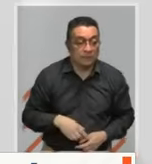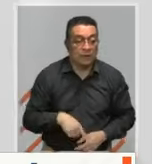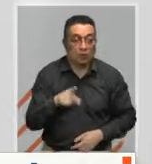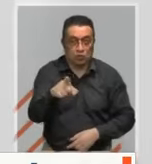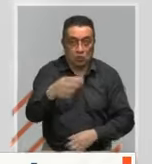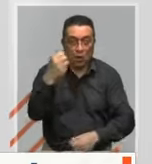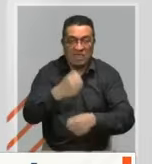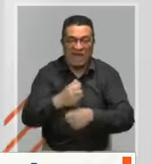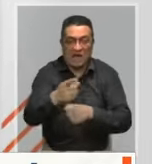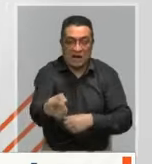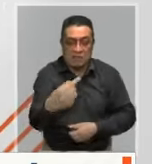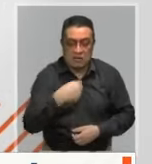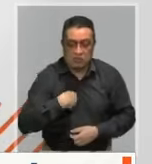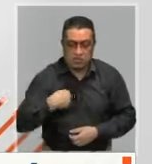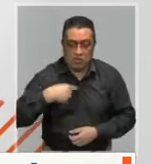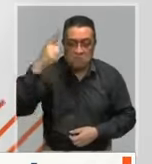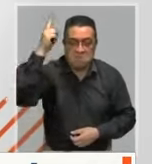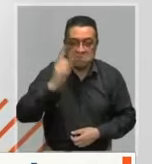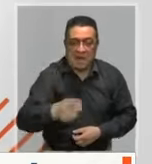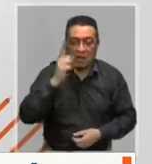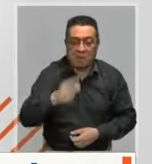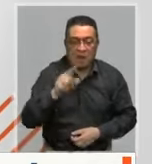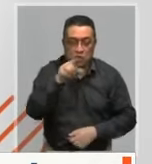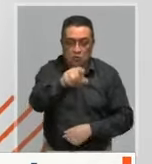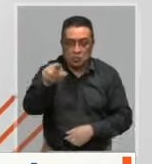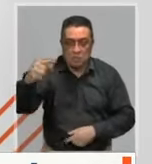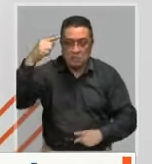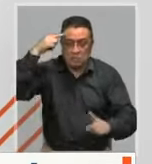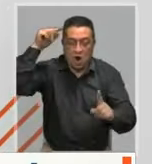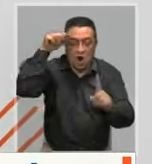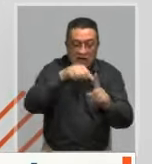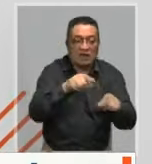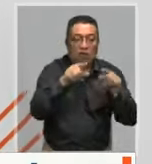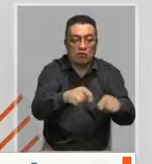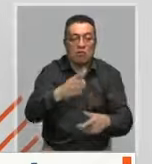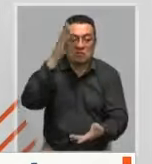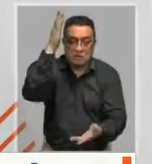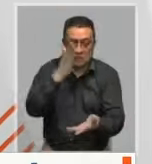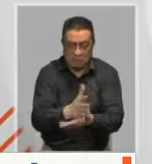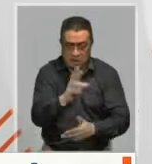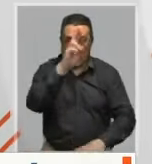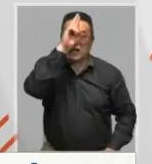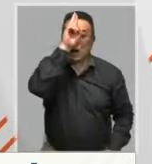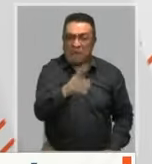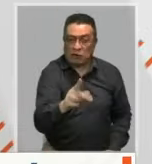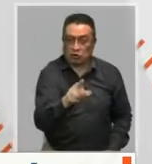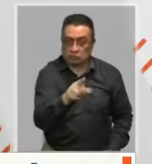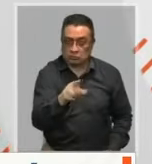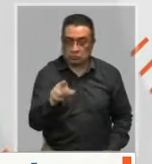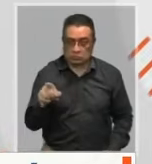para mí. Van a tener un propósito y van a tener respeto.